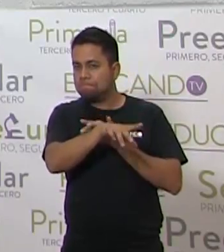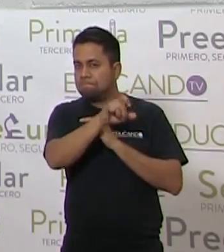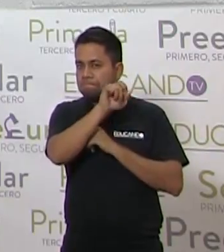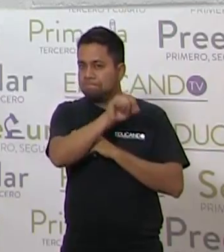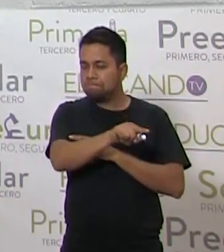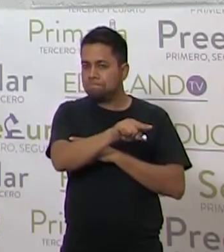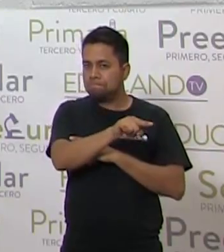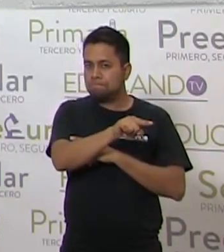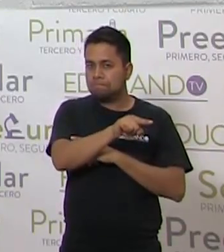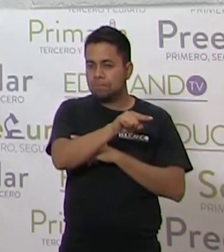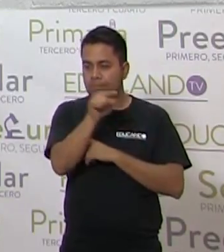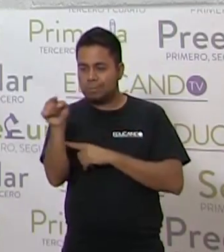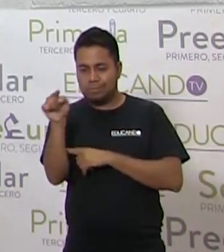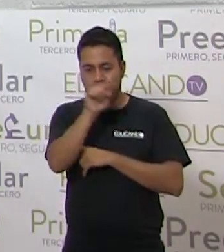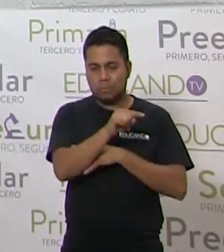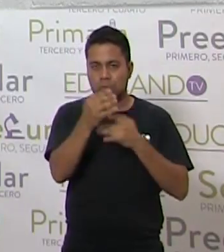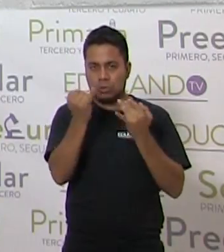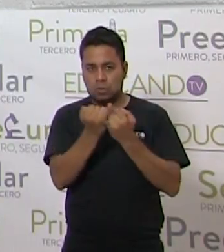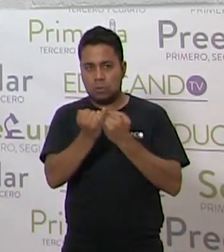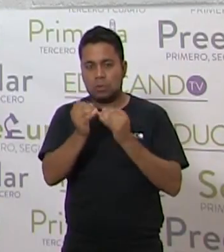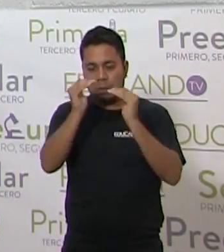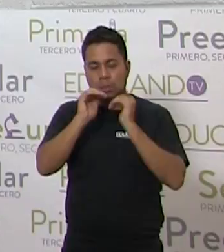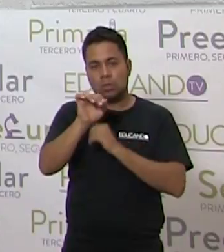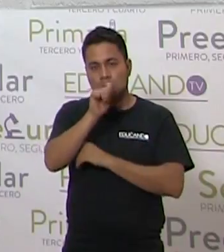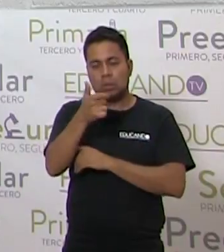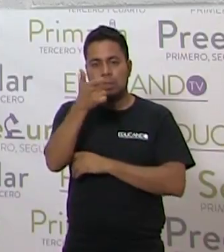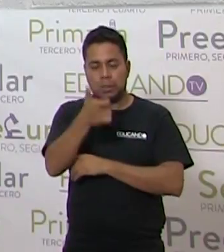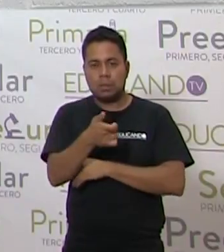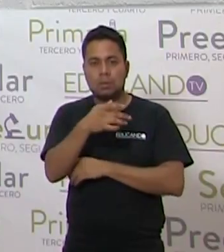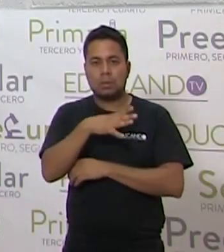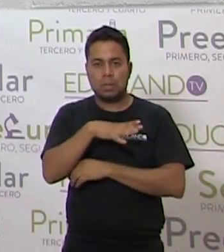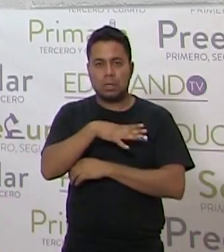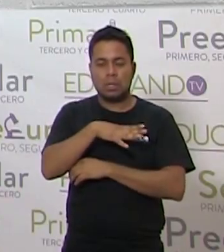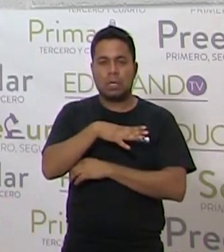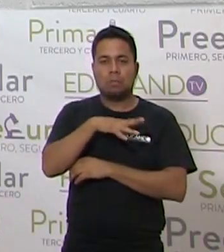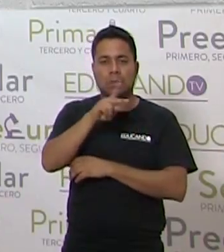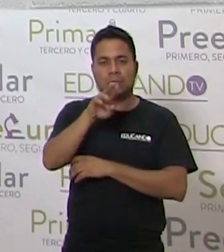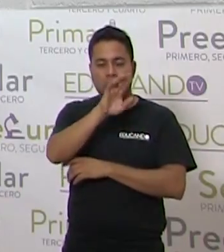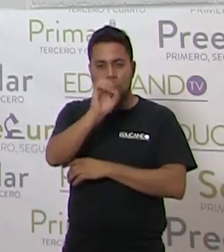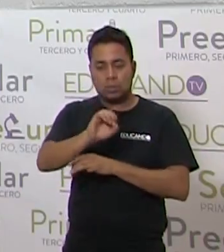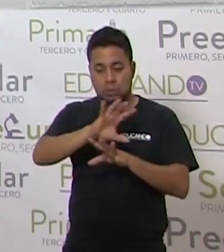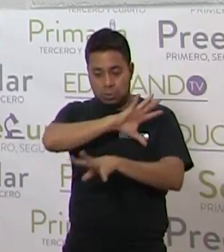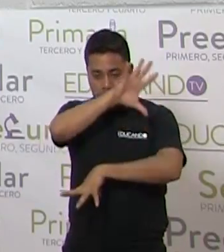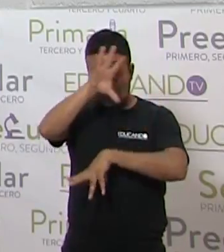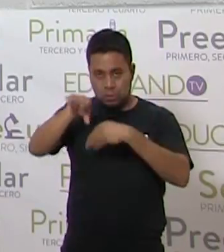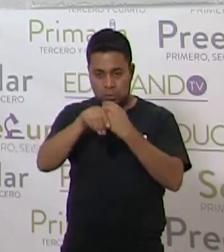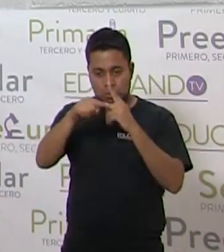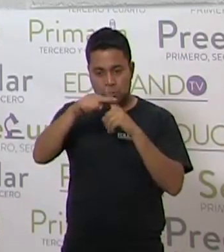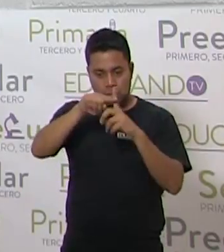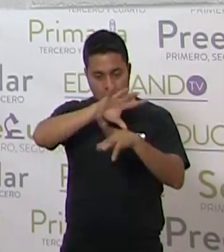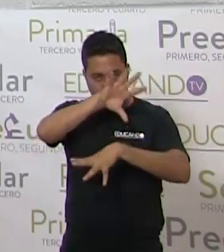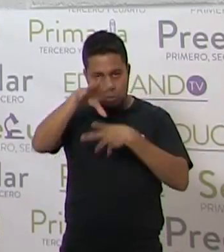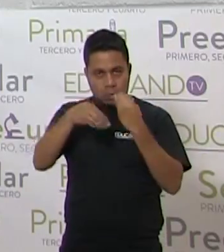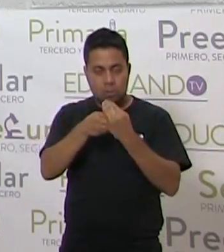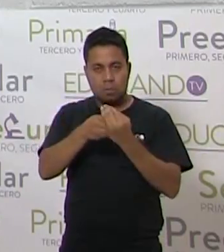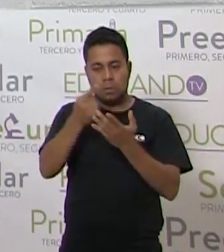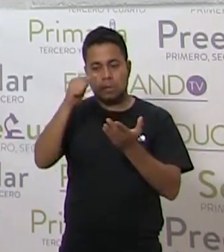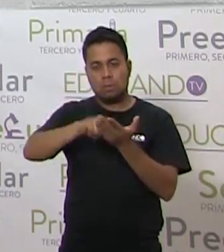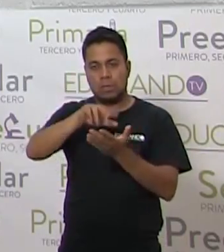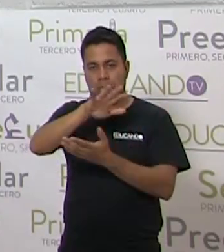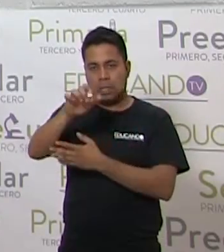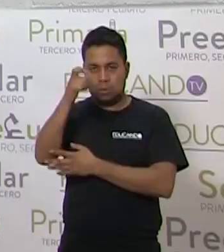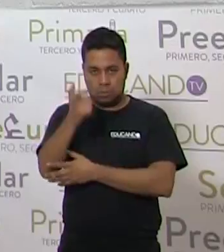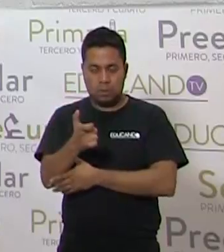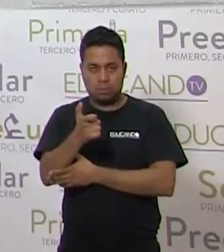mismo en estas en estas dos partes aquí hay otra cantidad de dinero que representa el 18 sumando todas esas cantidades nos da 1,500